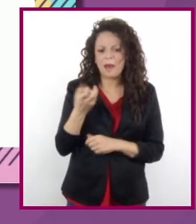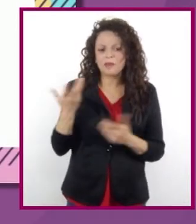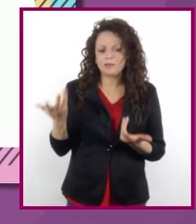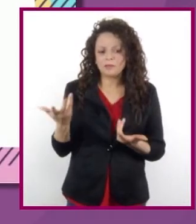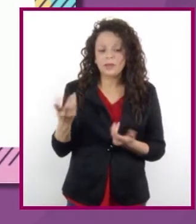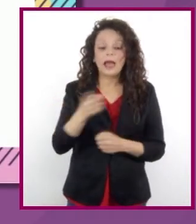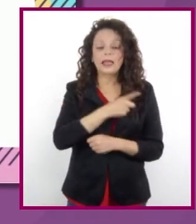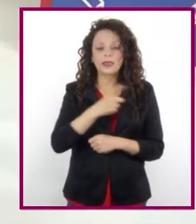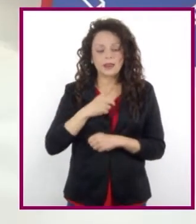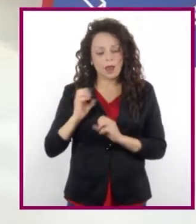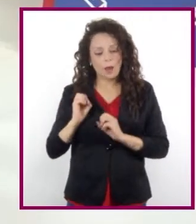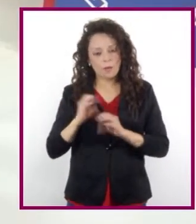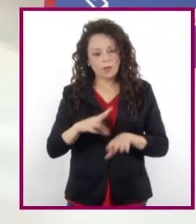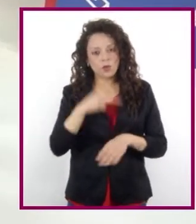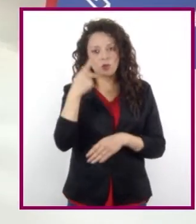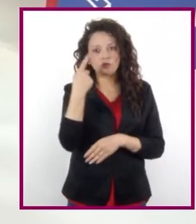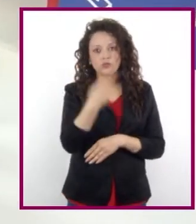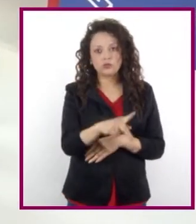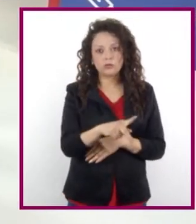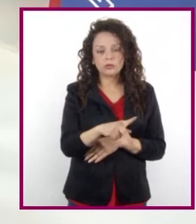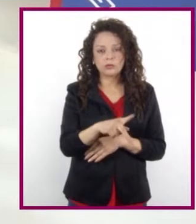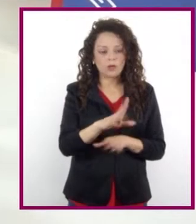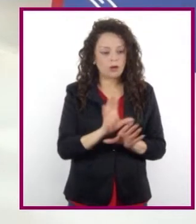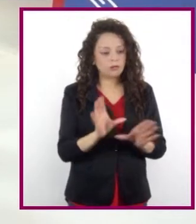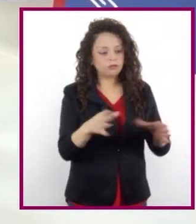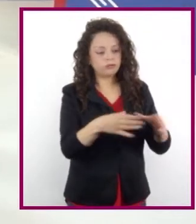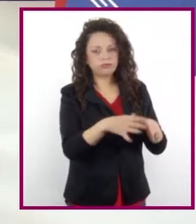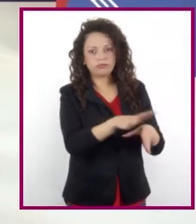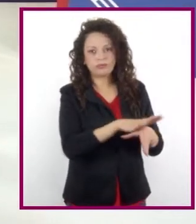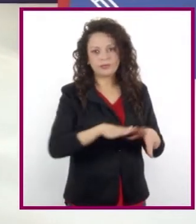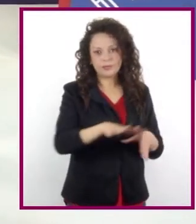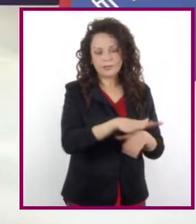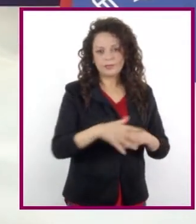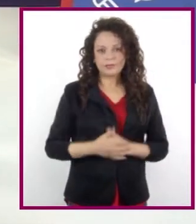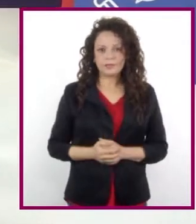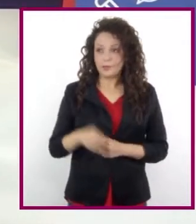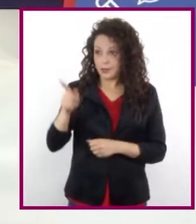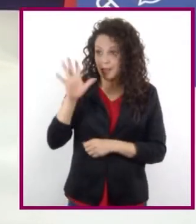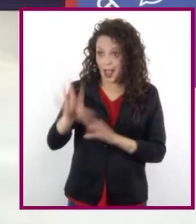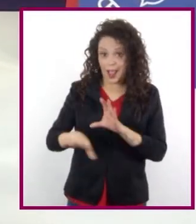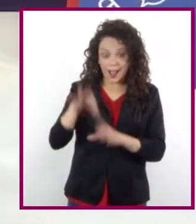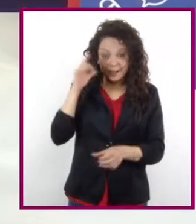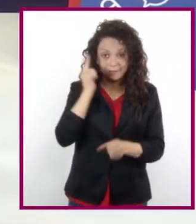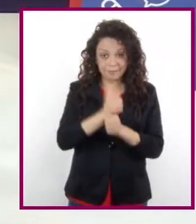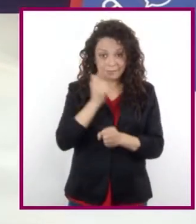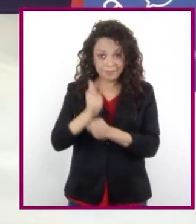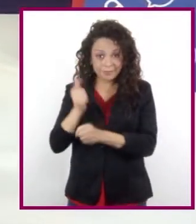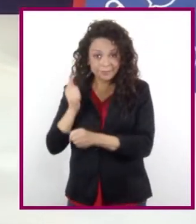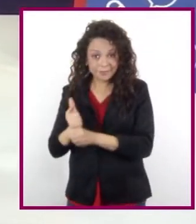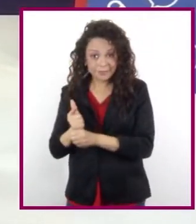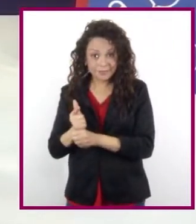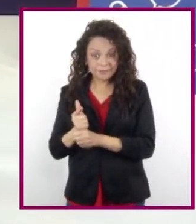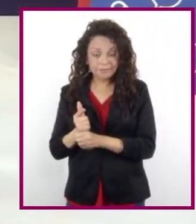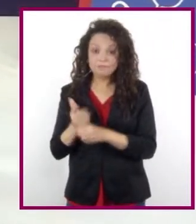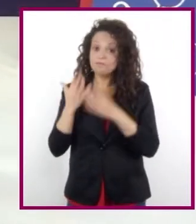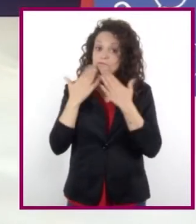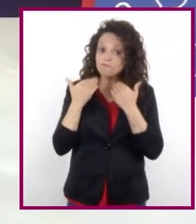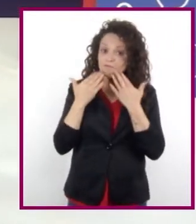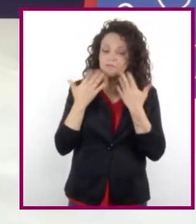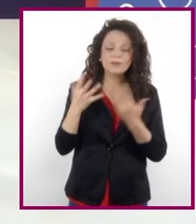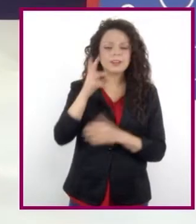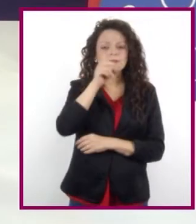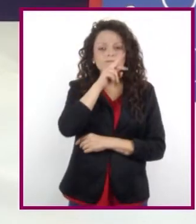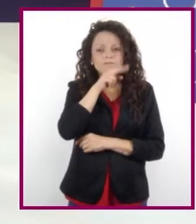espacio. ¿Lograron elegir los cuantificadores indefinidos? Si no fue así, no se preocupen, es parte